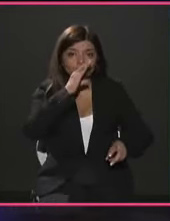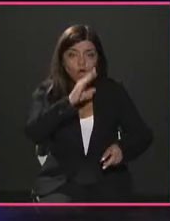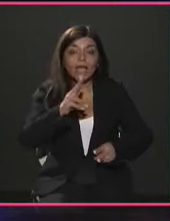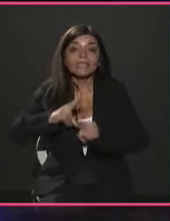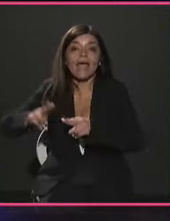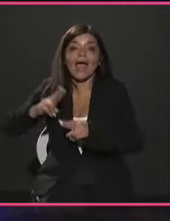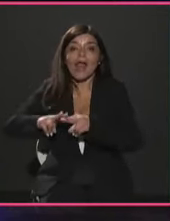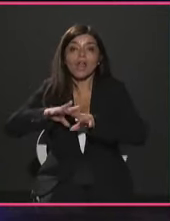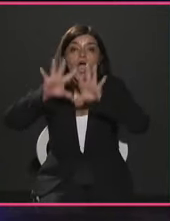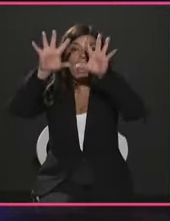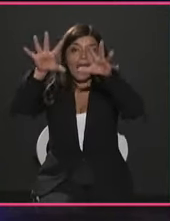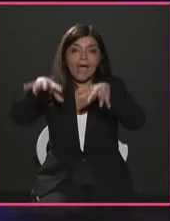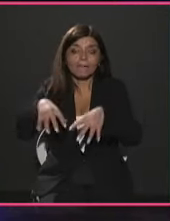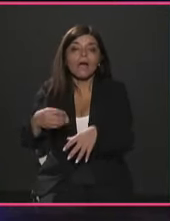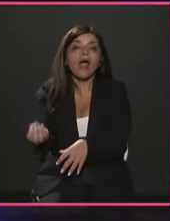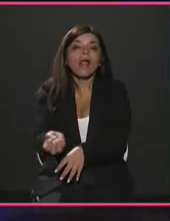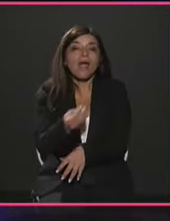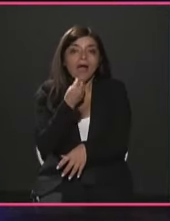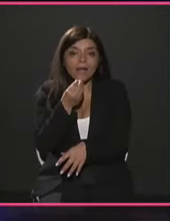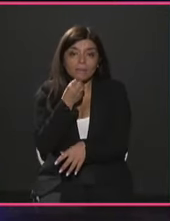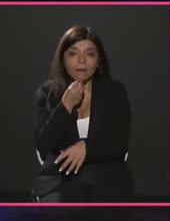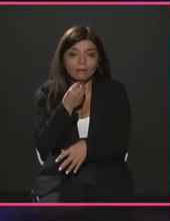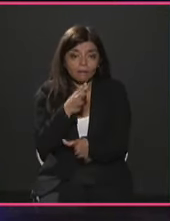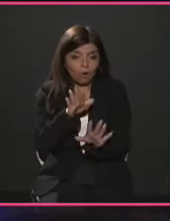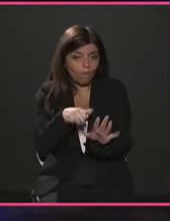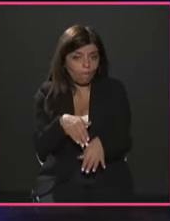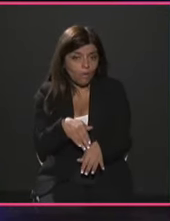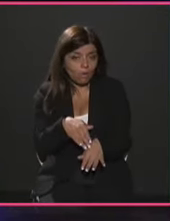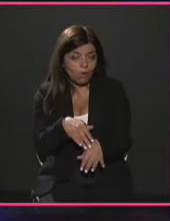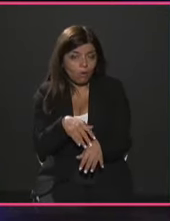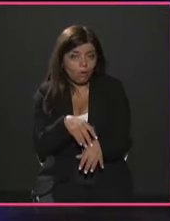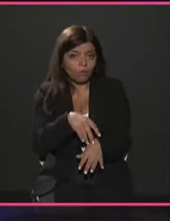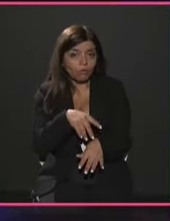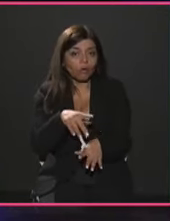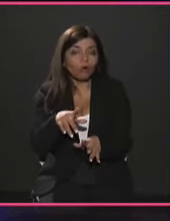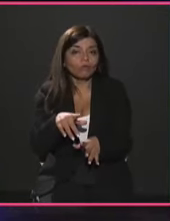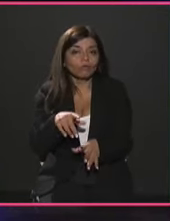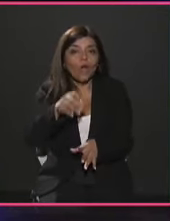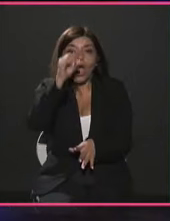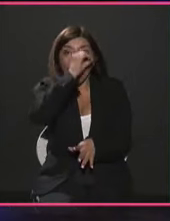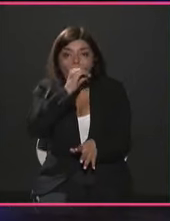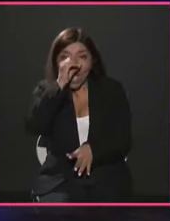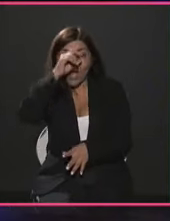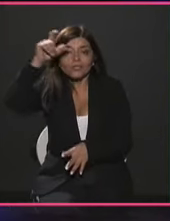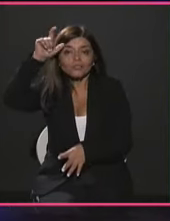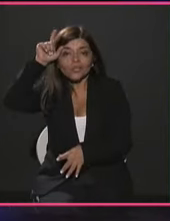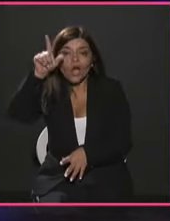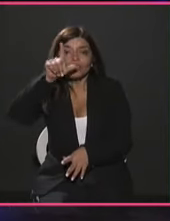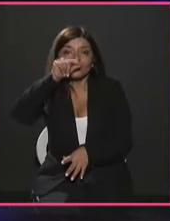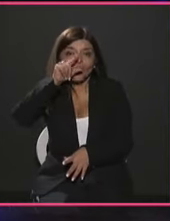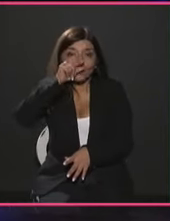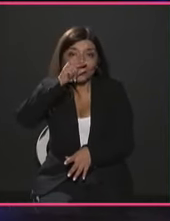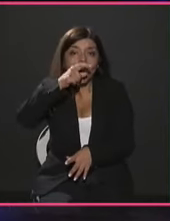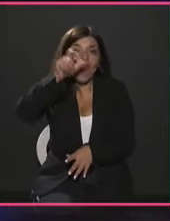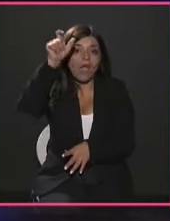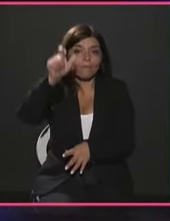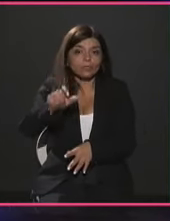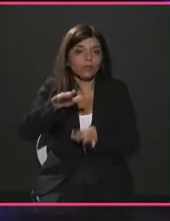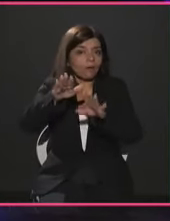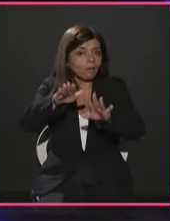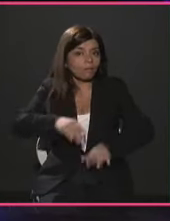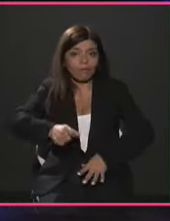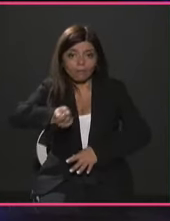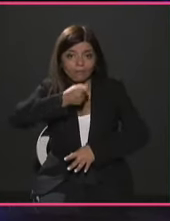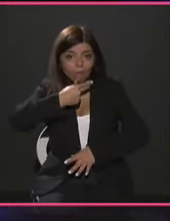animales para alimentos es decir le damos los mismos antibióticos para los cerdos vacas y pollos cómo lo utilizamos para las personas como